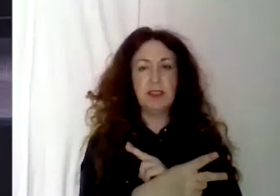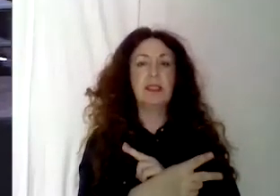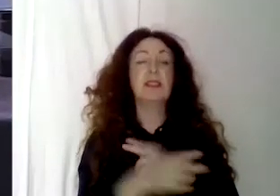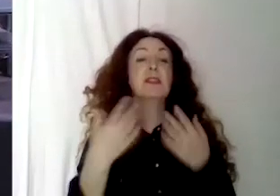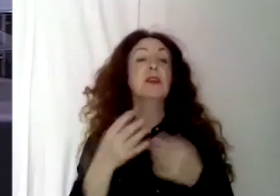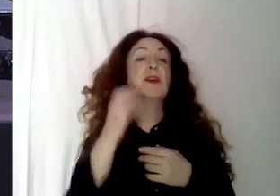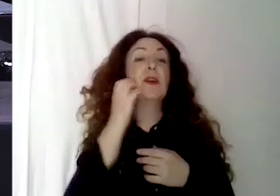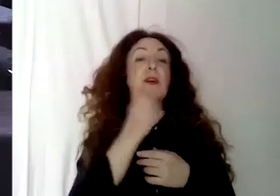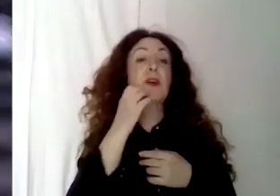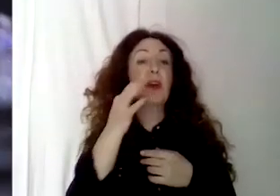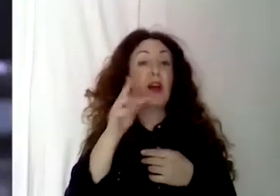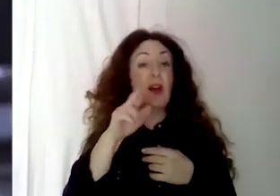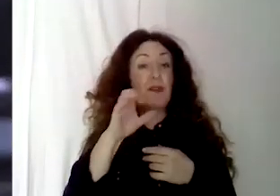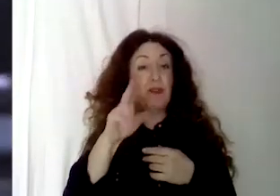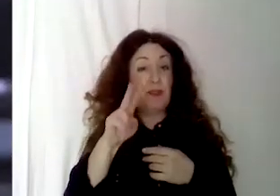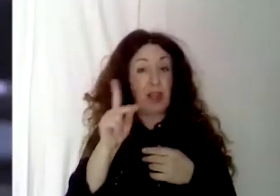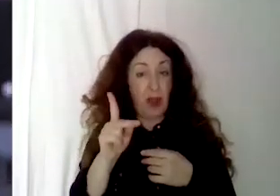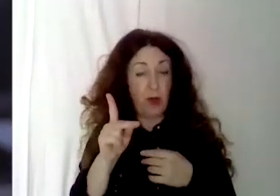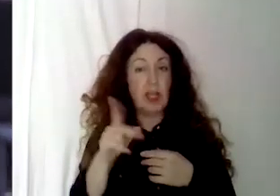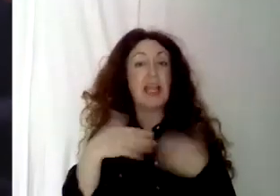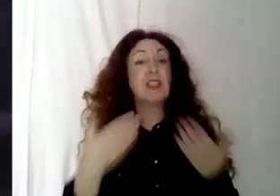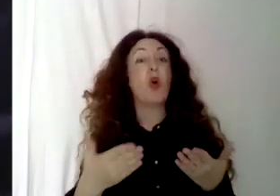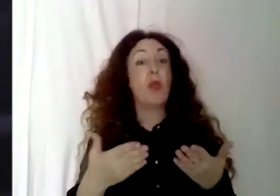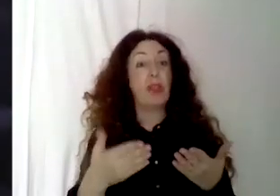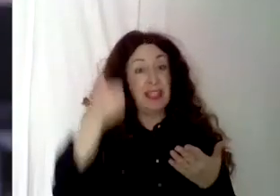como si hubiera 100 personas. Y le dio una conferencia a él